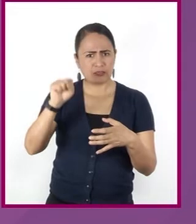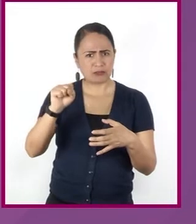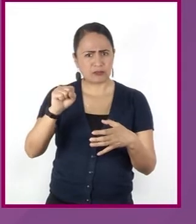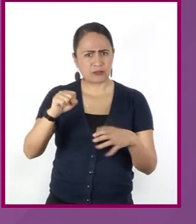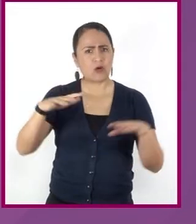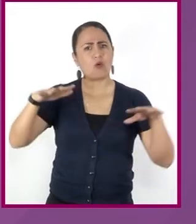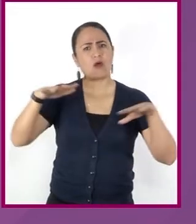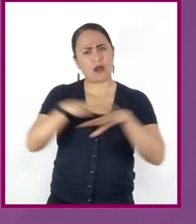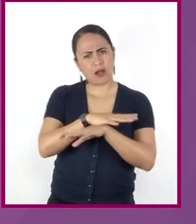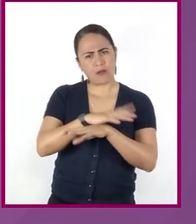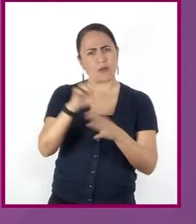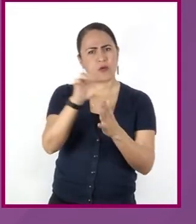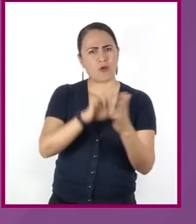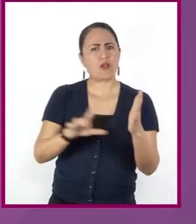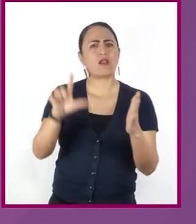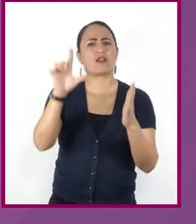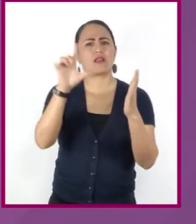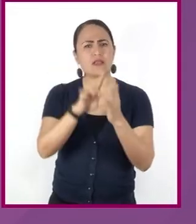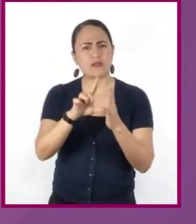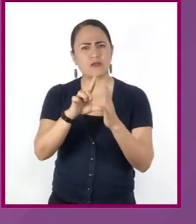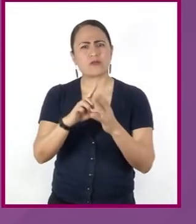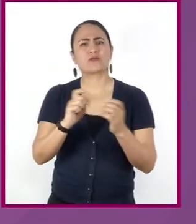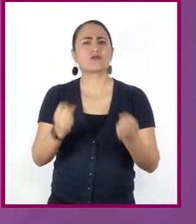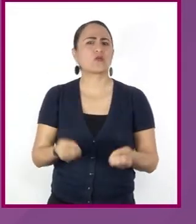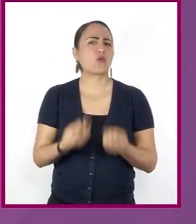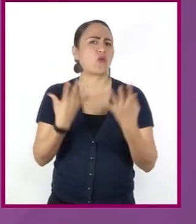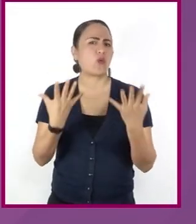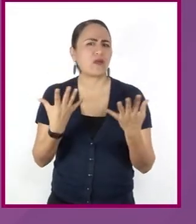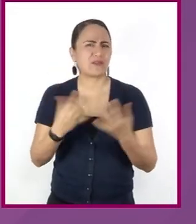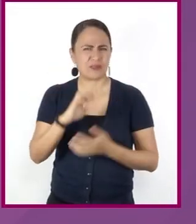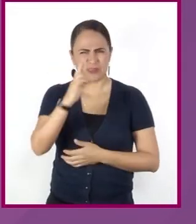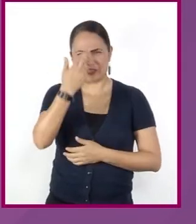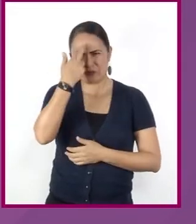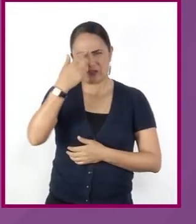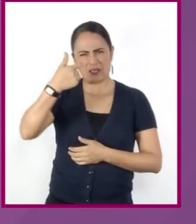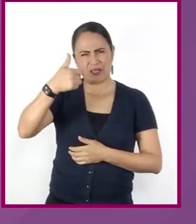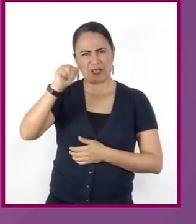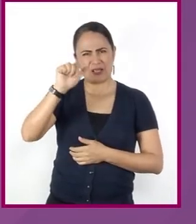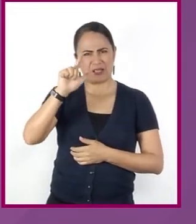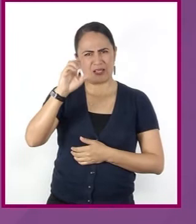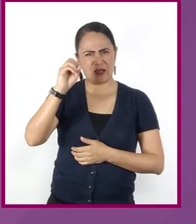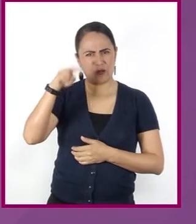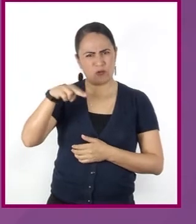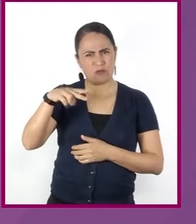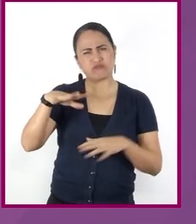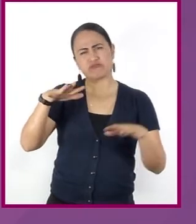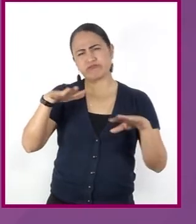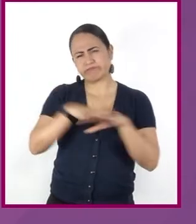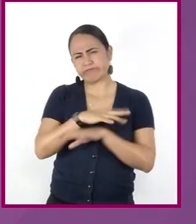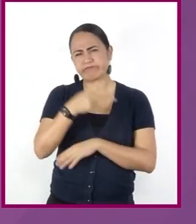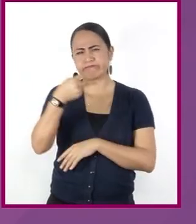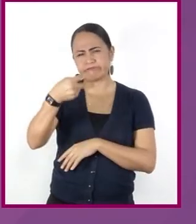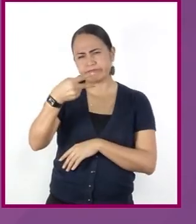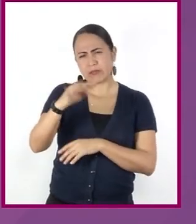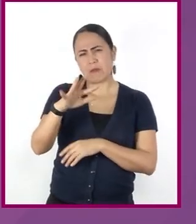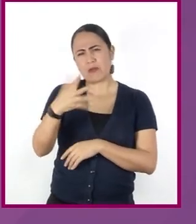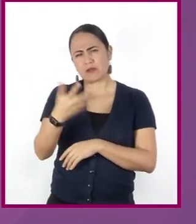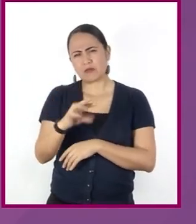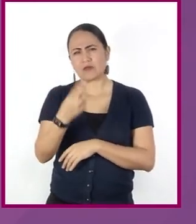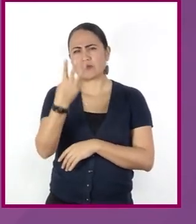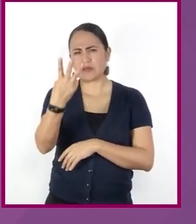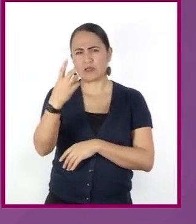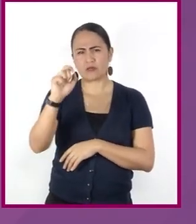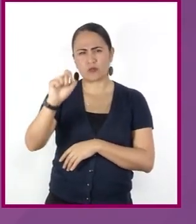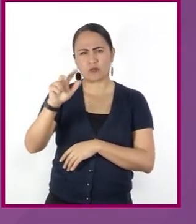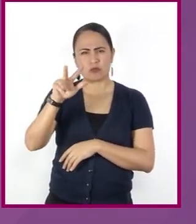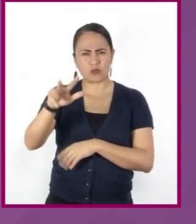cuántos litros equivalen esos 21 galones? Recuerda que un galón equivale aproximadamente a